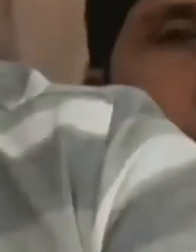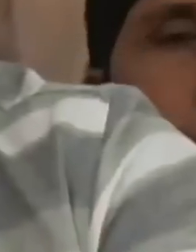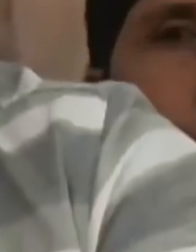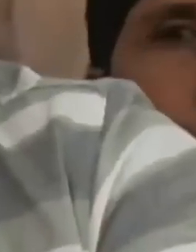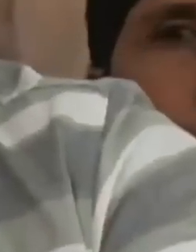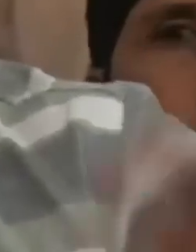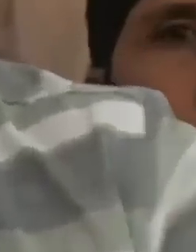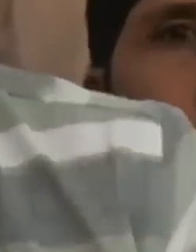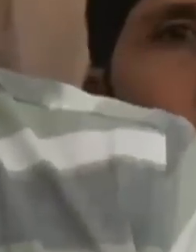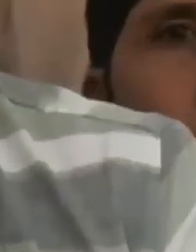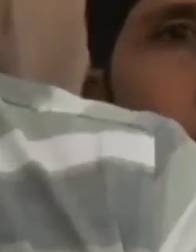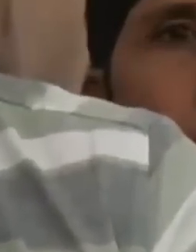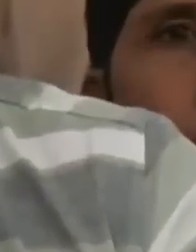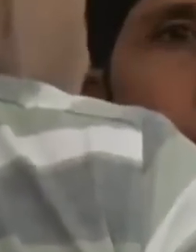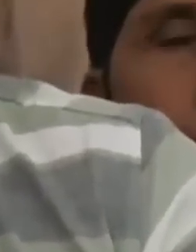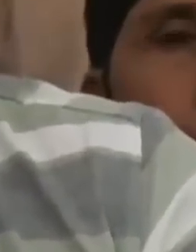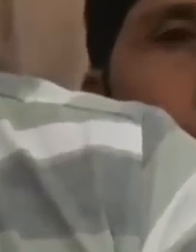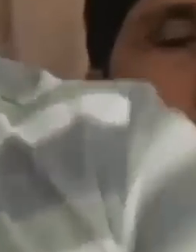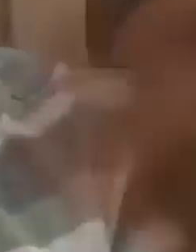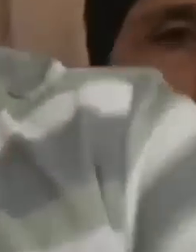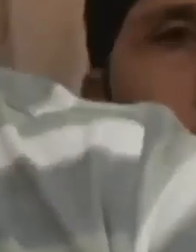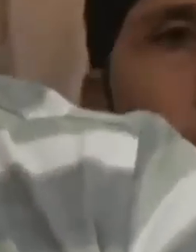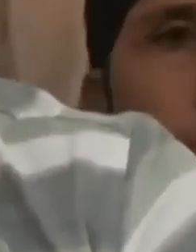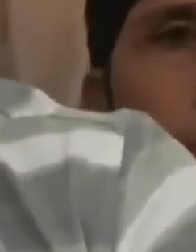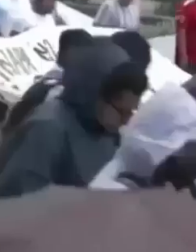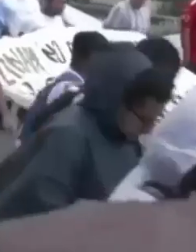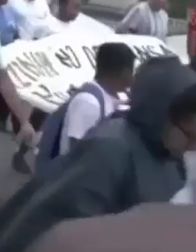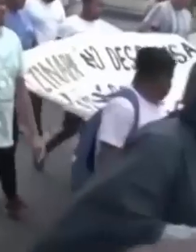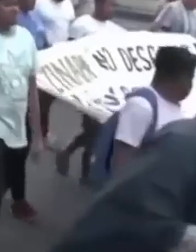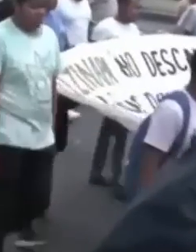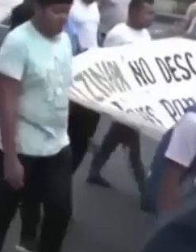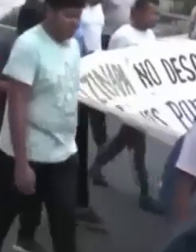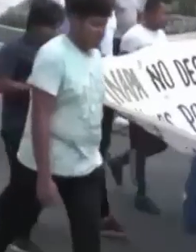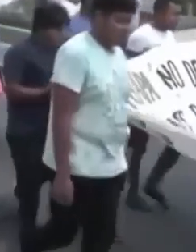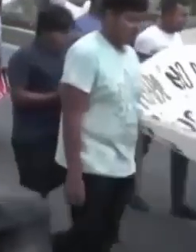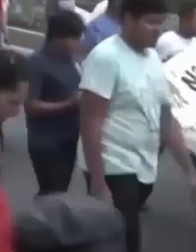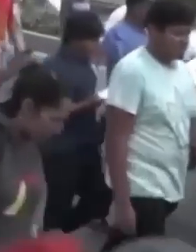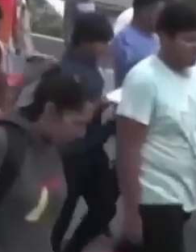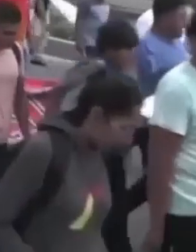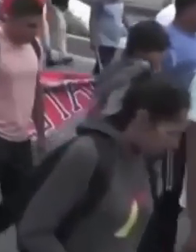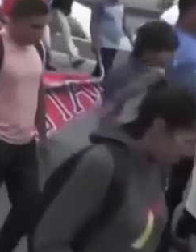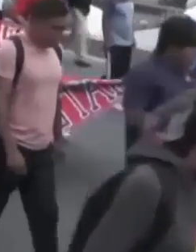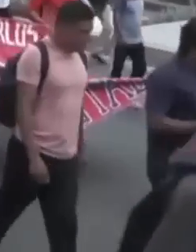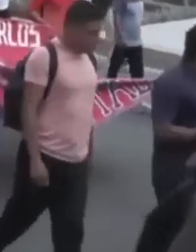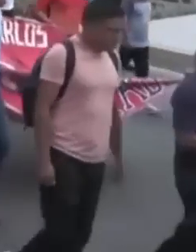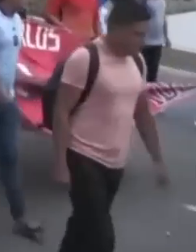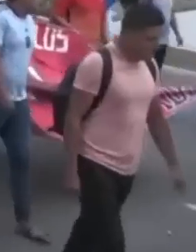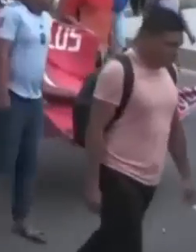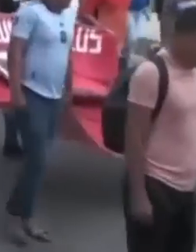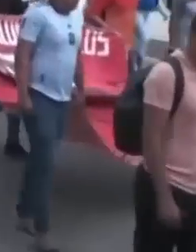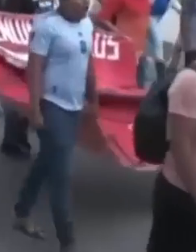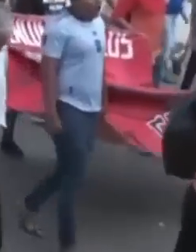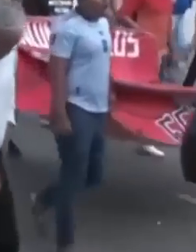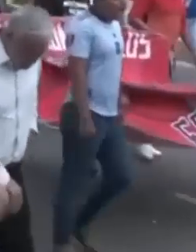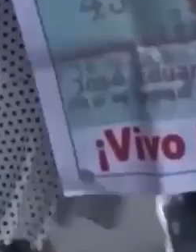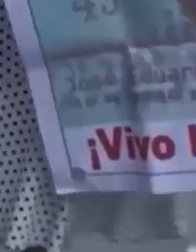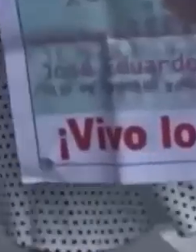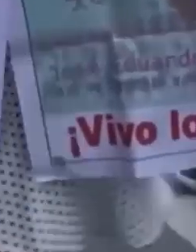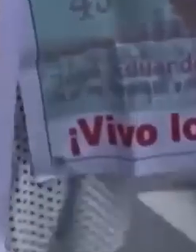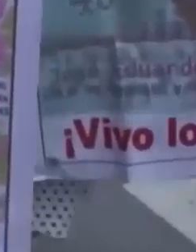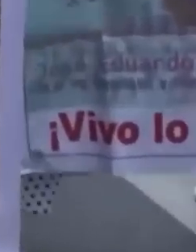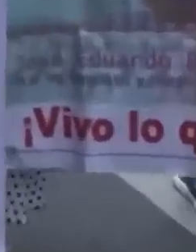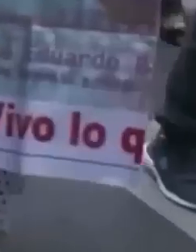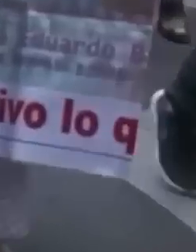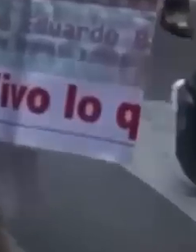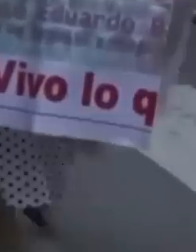la información, ¿por qué no entregarla? ¿Qué esconden? Esta mañana, durante su conferencia matutina, el presidente López